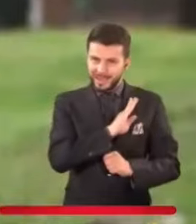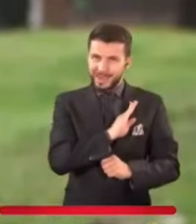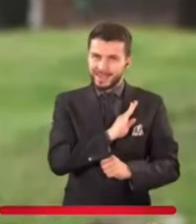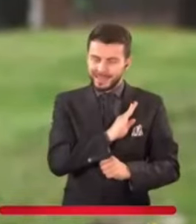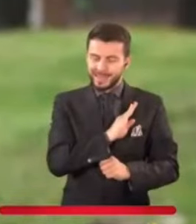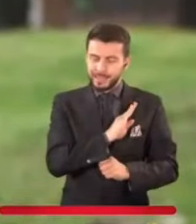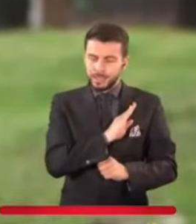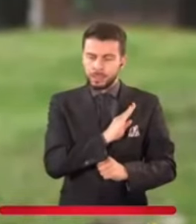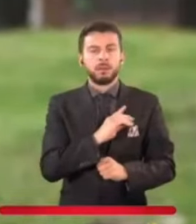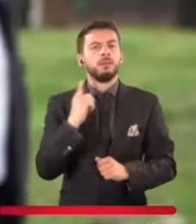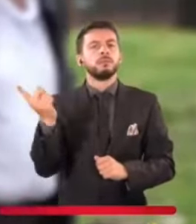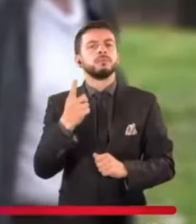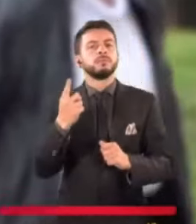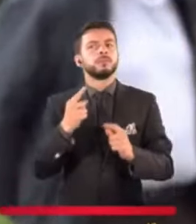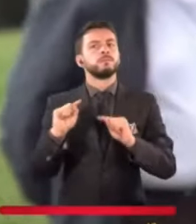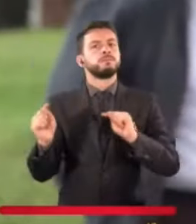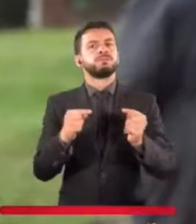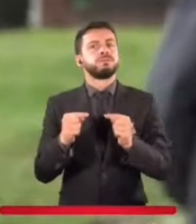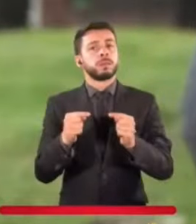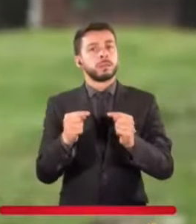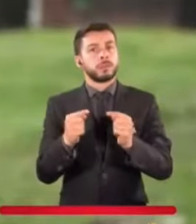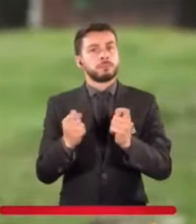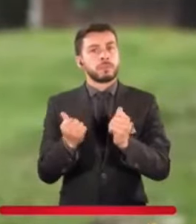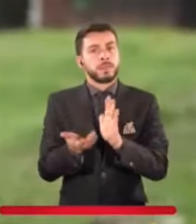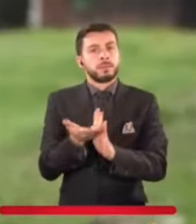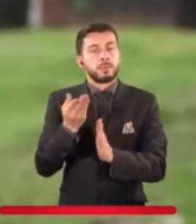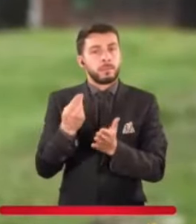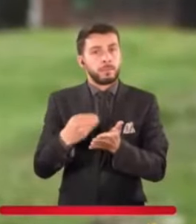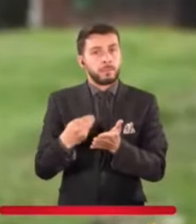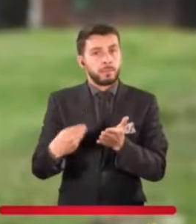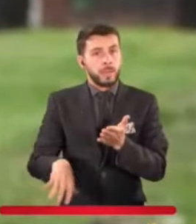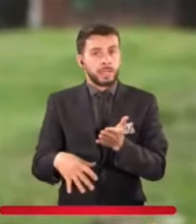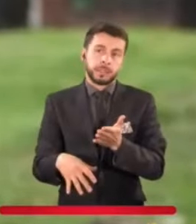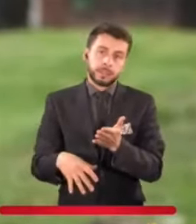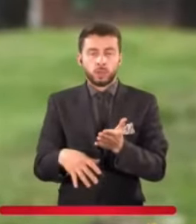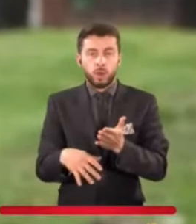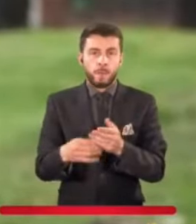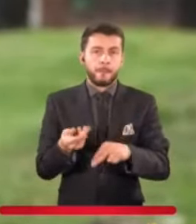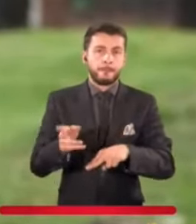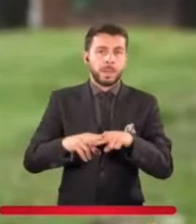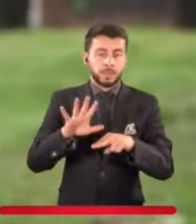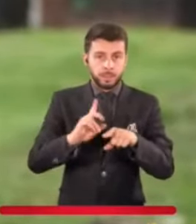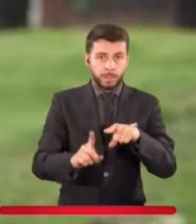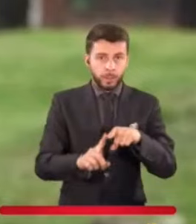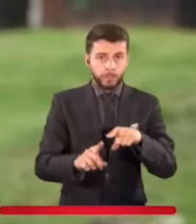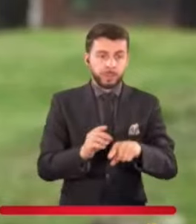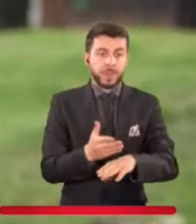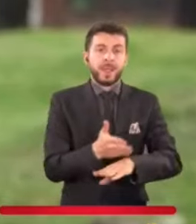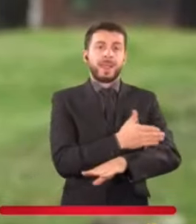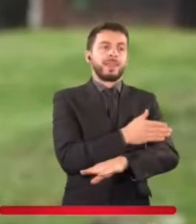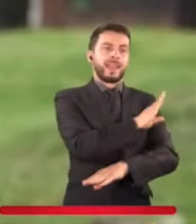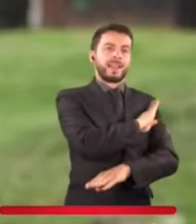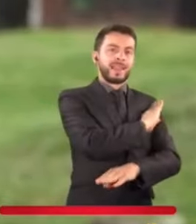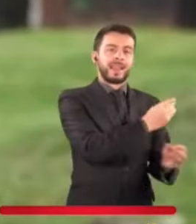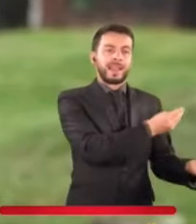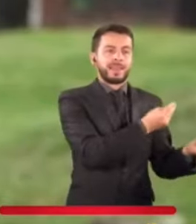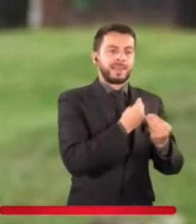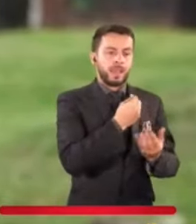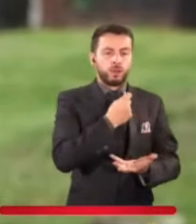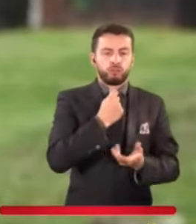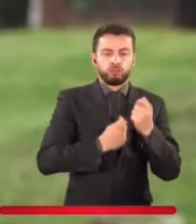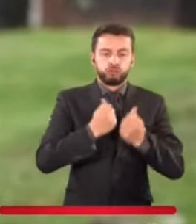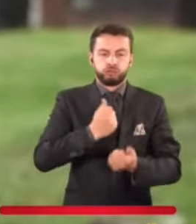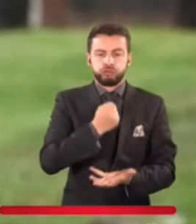estaba la discusión sobre subir o no la tarifa del sistema de transporte público. La alcaldía anterior nos dejó un presupuesto para el